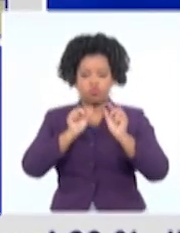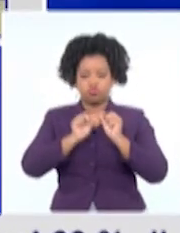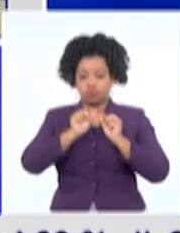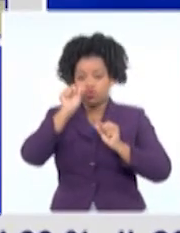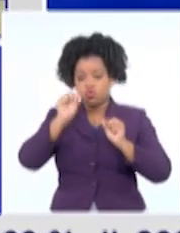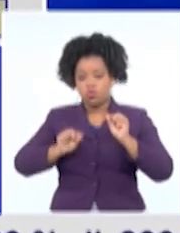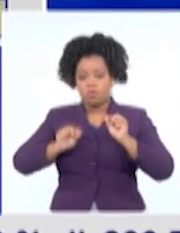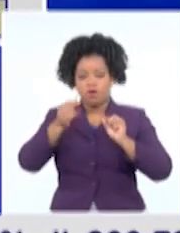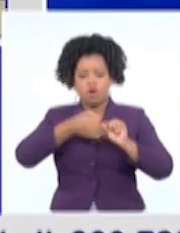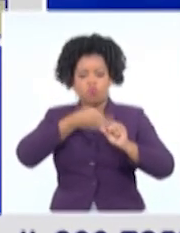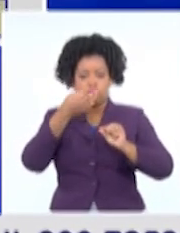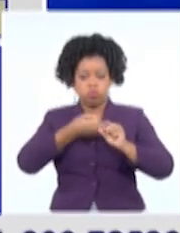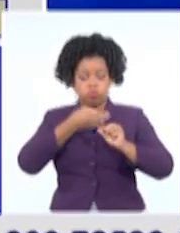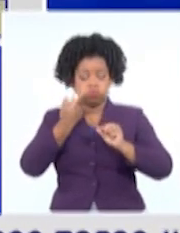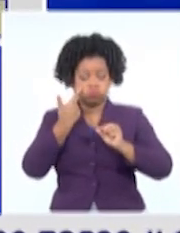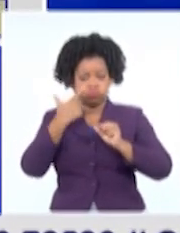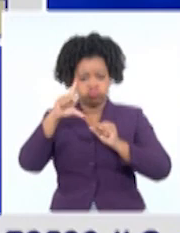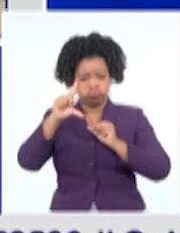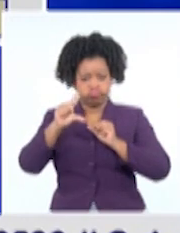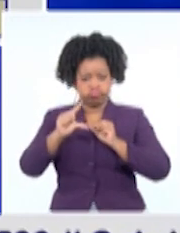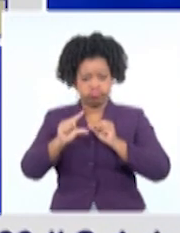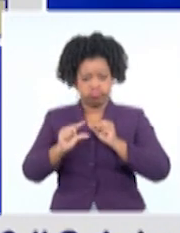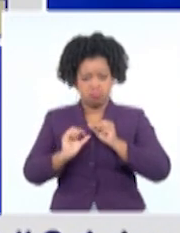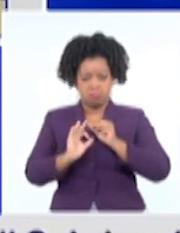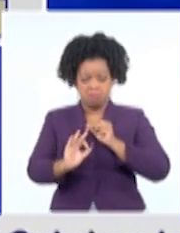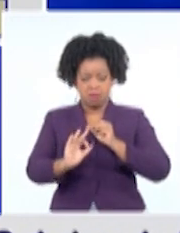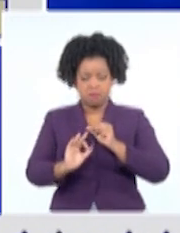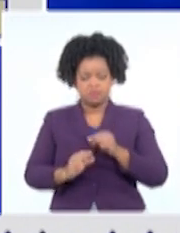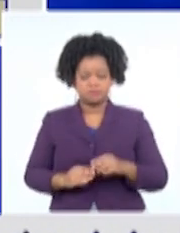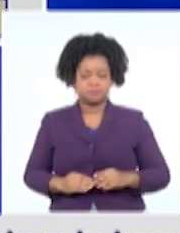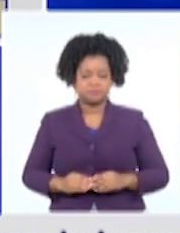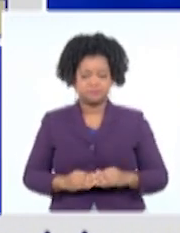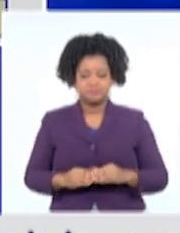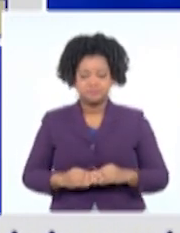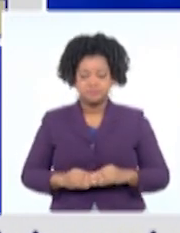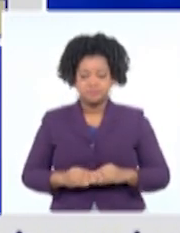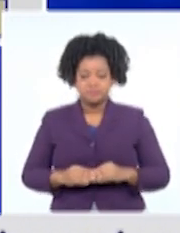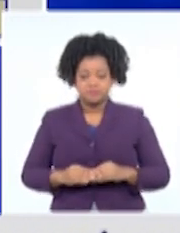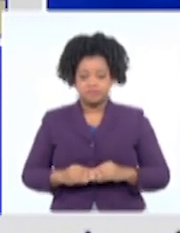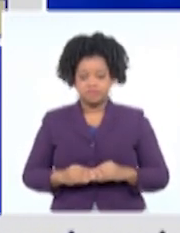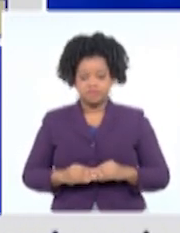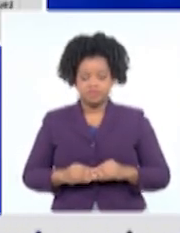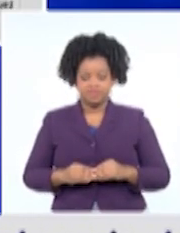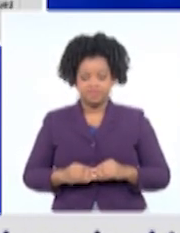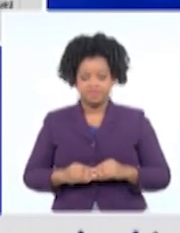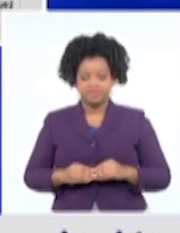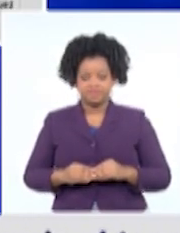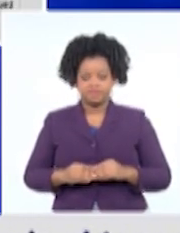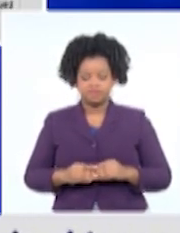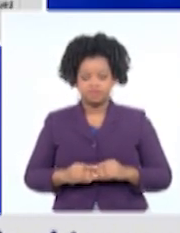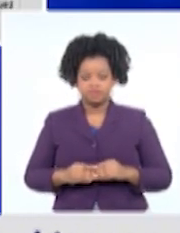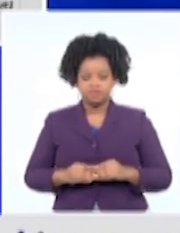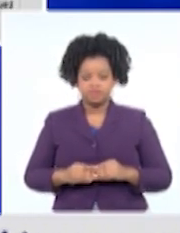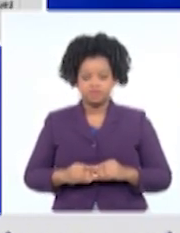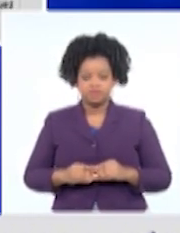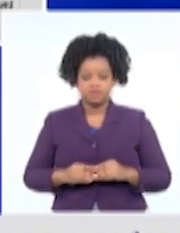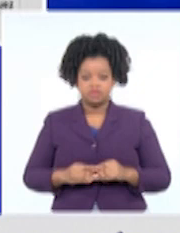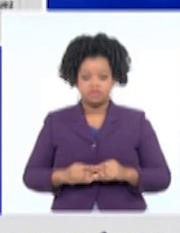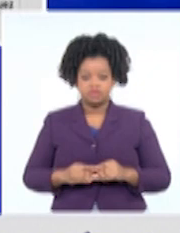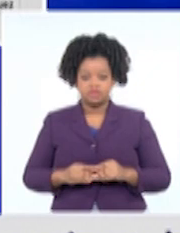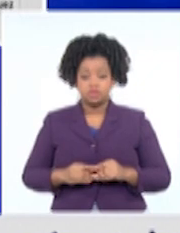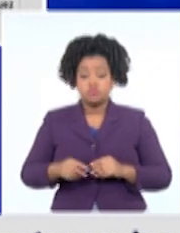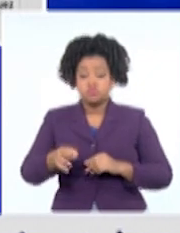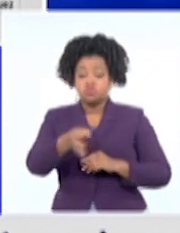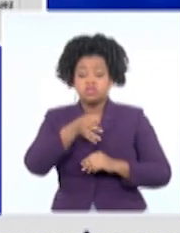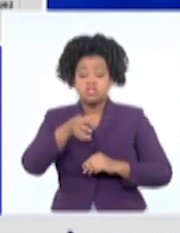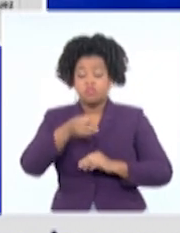una disminución en cuanto a la incidencia. Los municipios que aportan la mayor